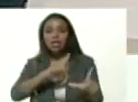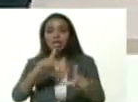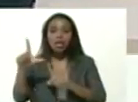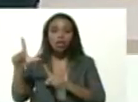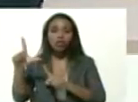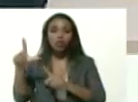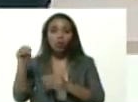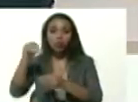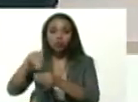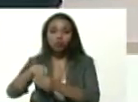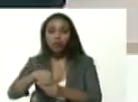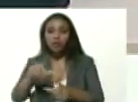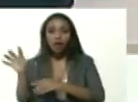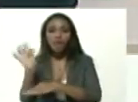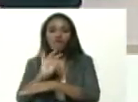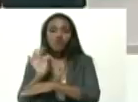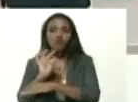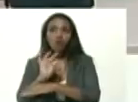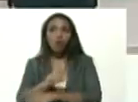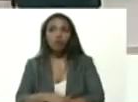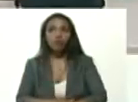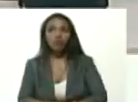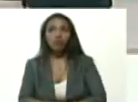listas, incorporadas y funcionando.